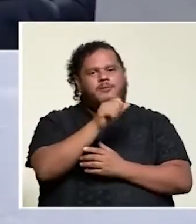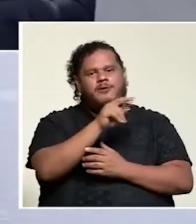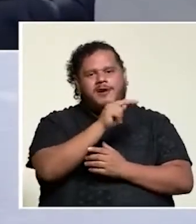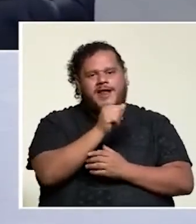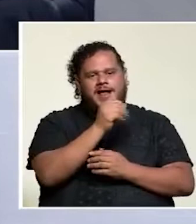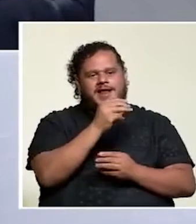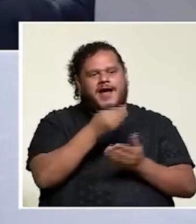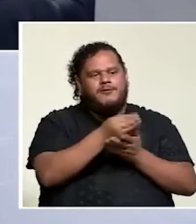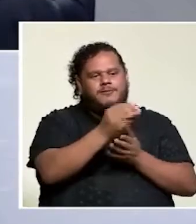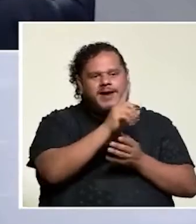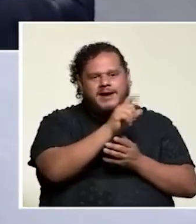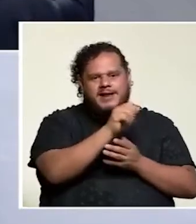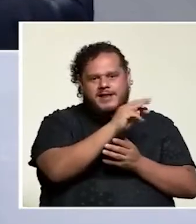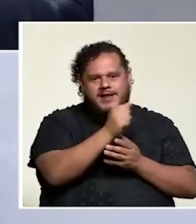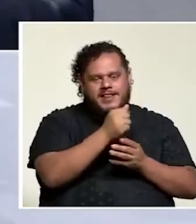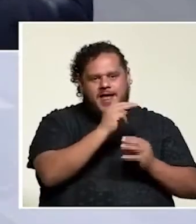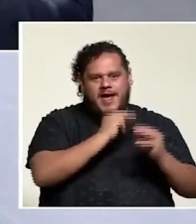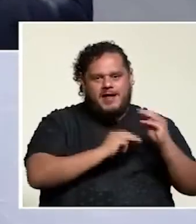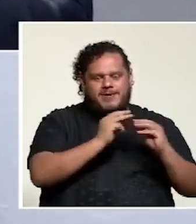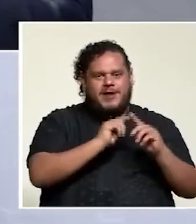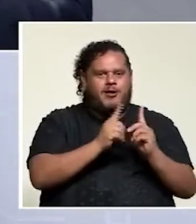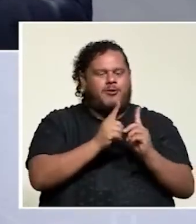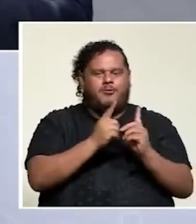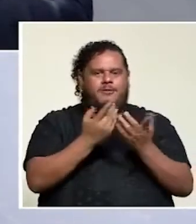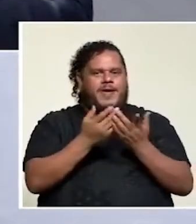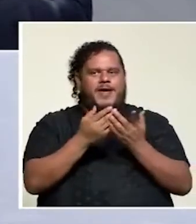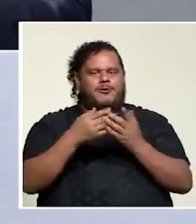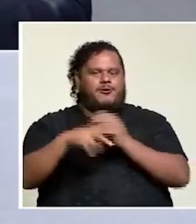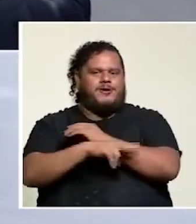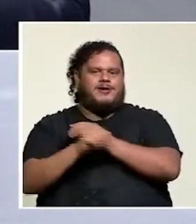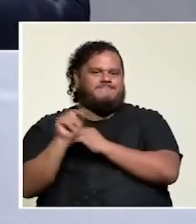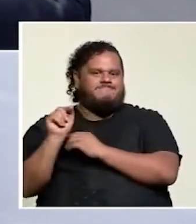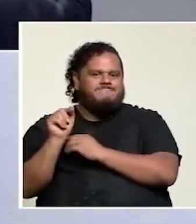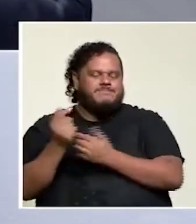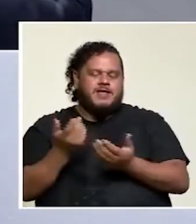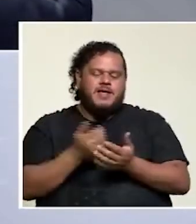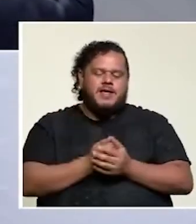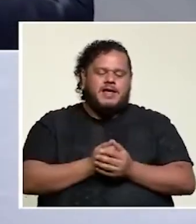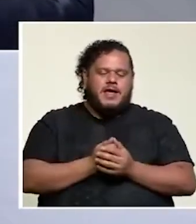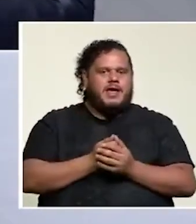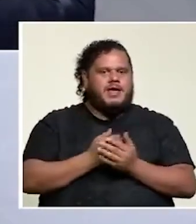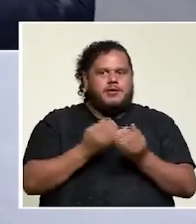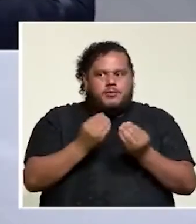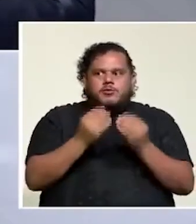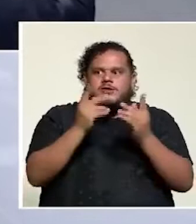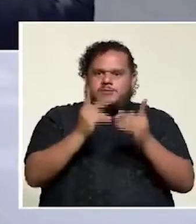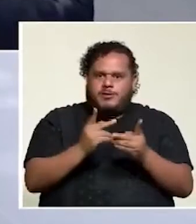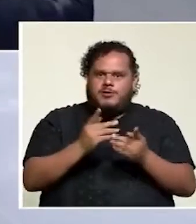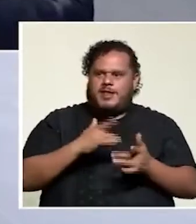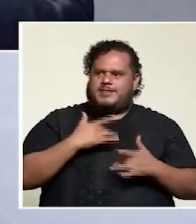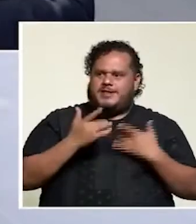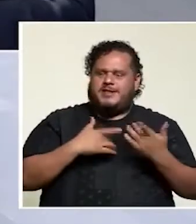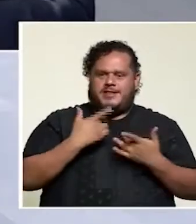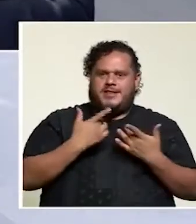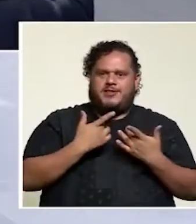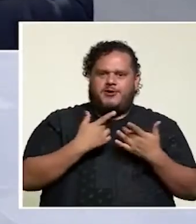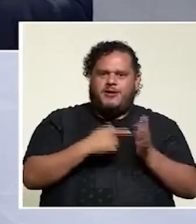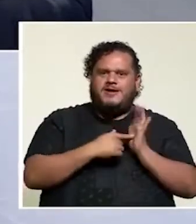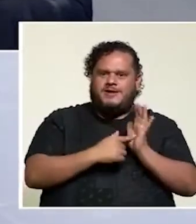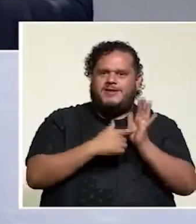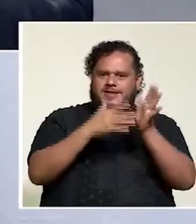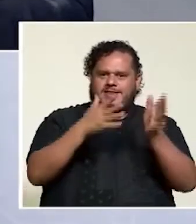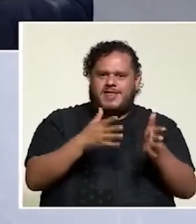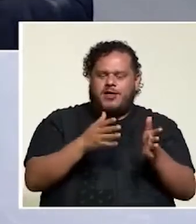trasquilado de alguna forma, porque esto se ha hecho muy viral, este video, y muchas personas se han sentido representadas con la reacción que tuvieron estas